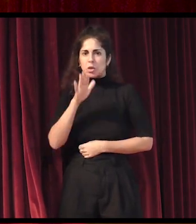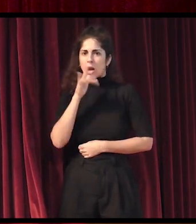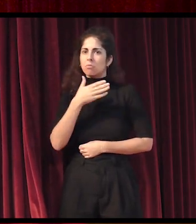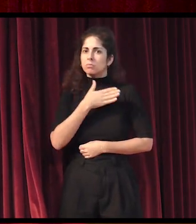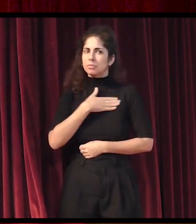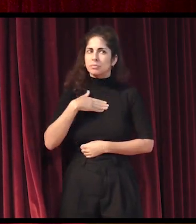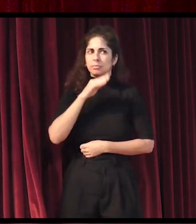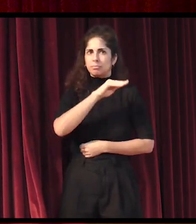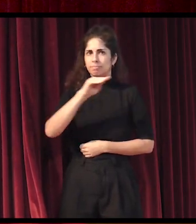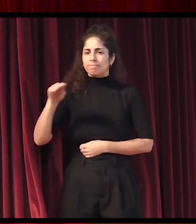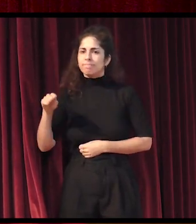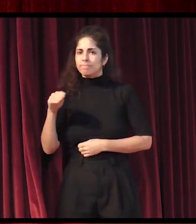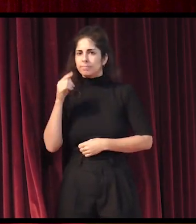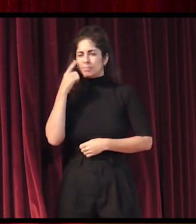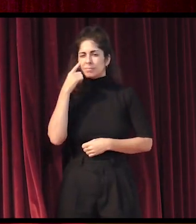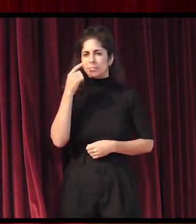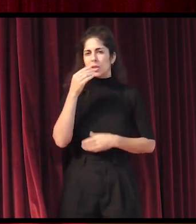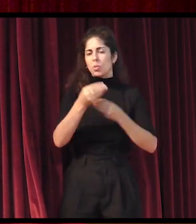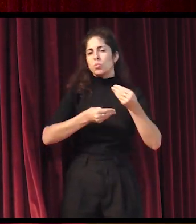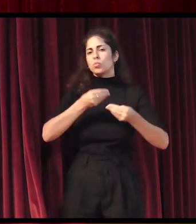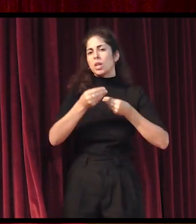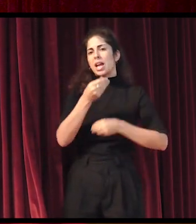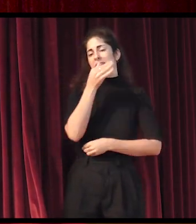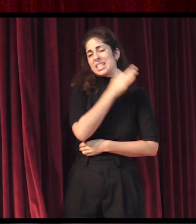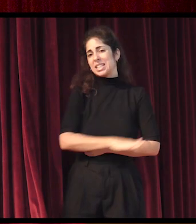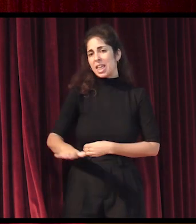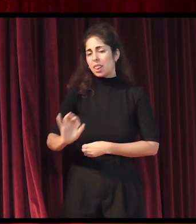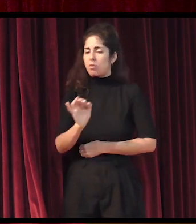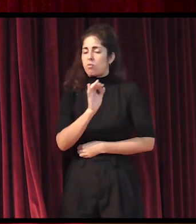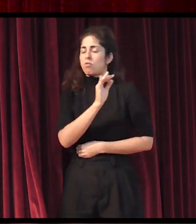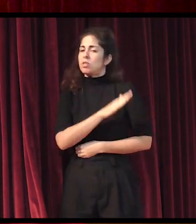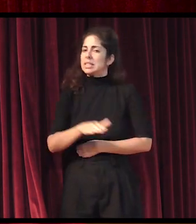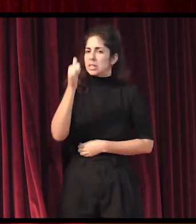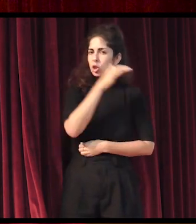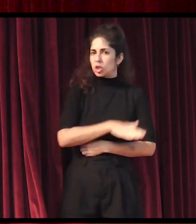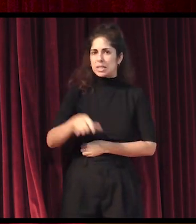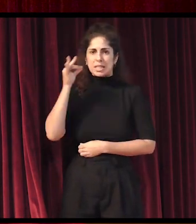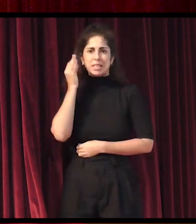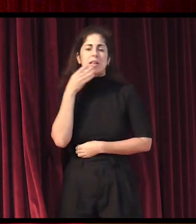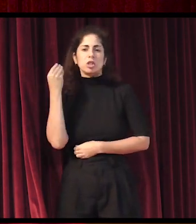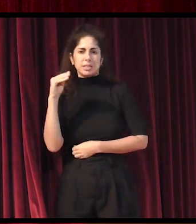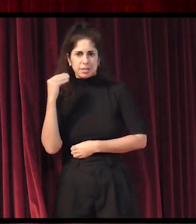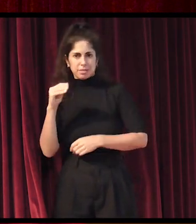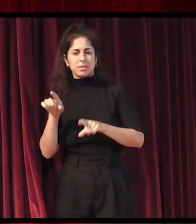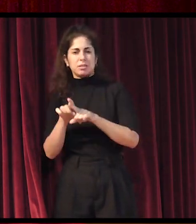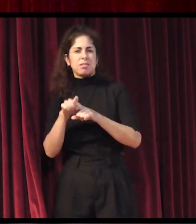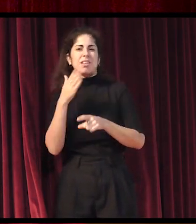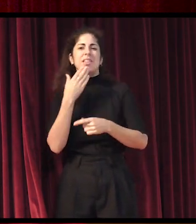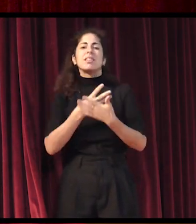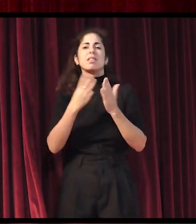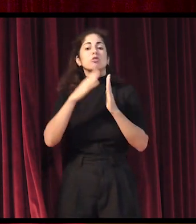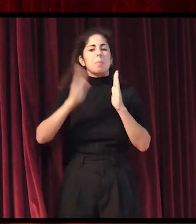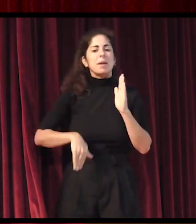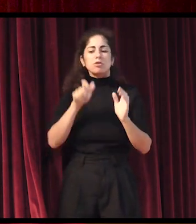la palabra niñez o la palabra niños, niñas y adolescentes para dirigirnos a estas personas menores de